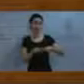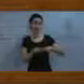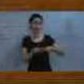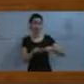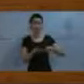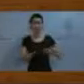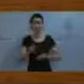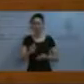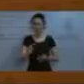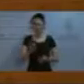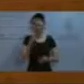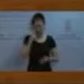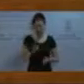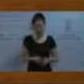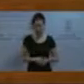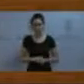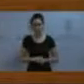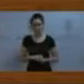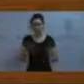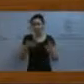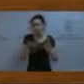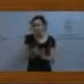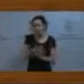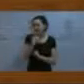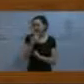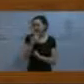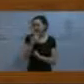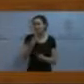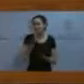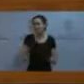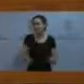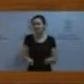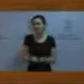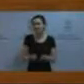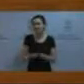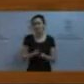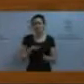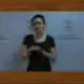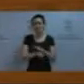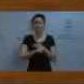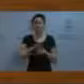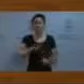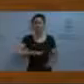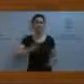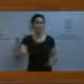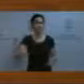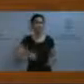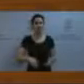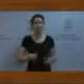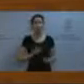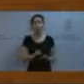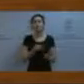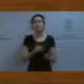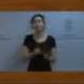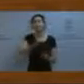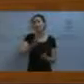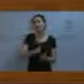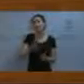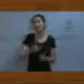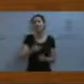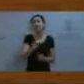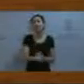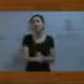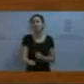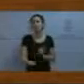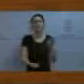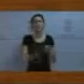sé qué, no, mire, es algo que se llama incapacidad de gestión. Pedimos planes de viabilidad. Hay alguno pendiente.